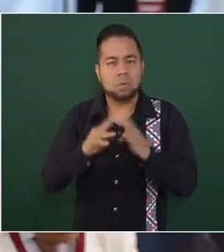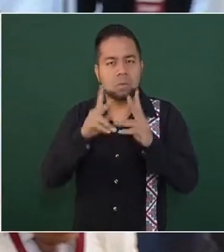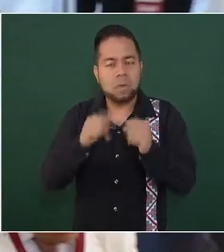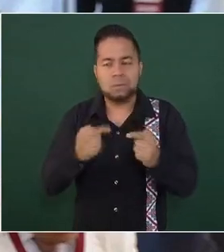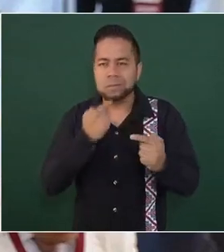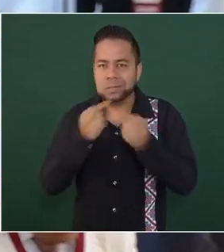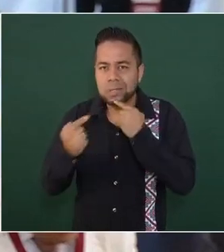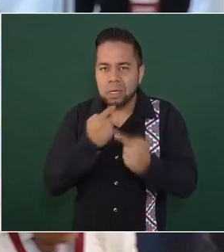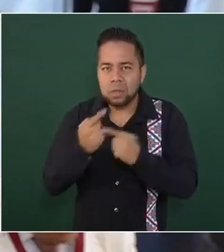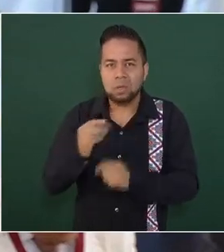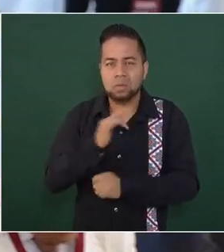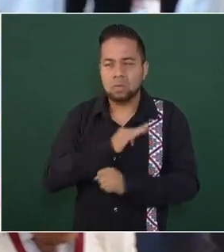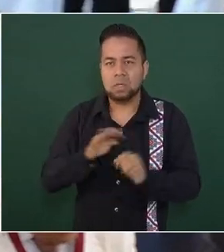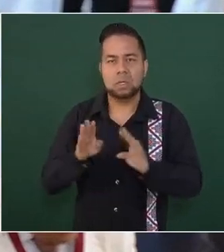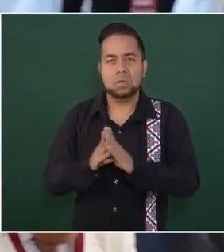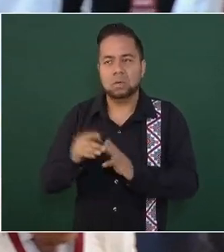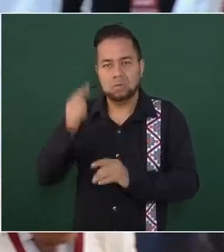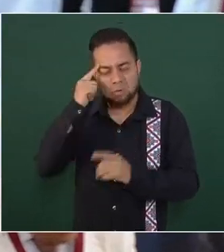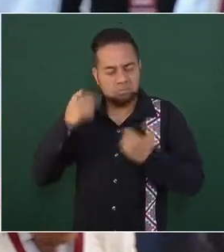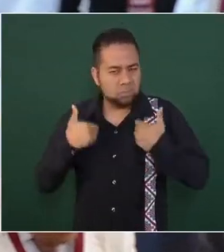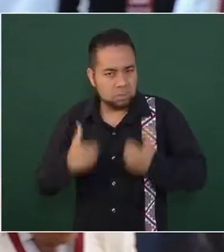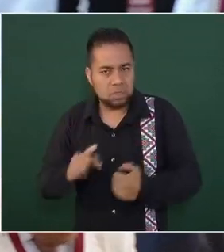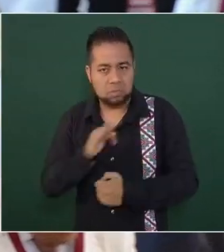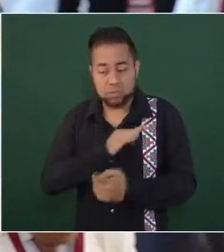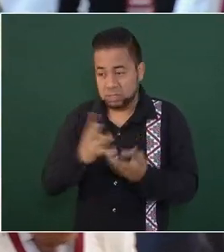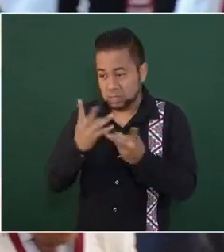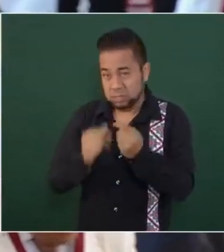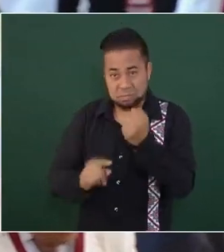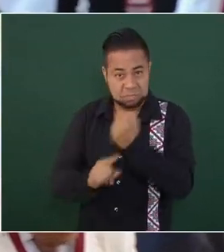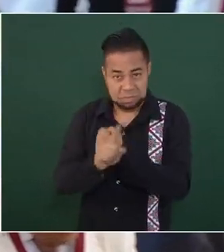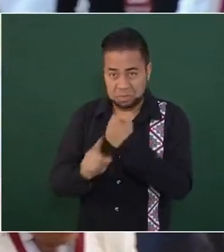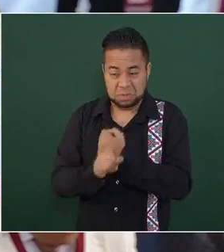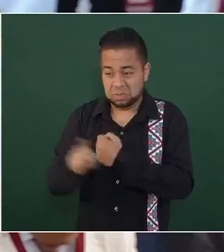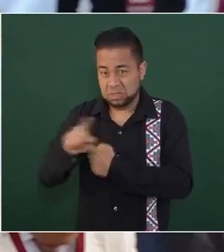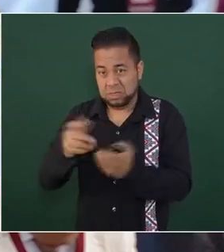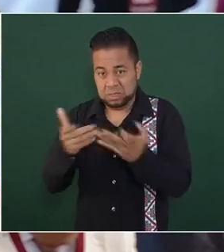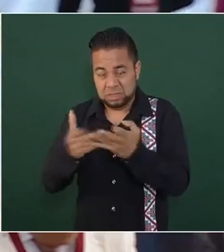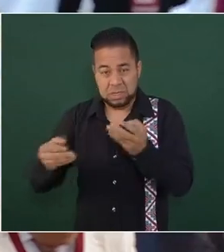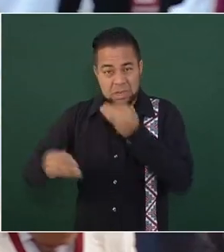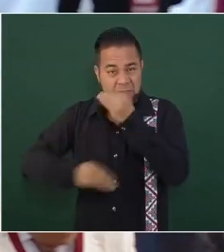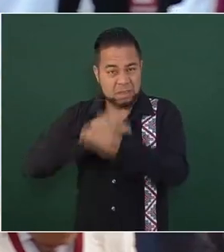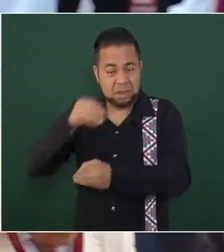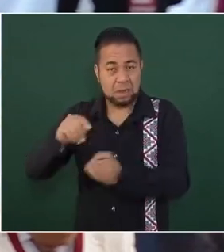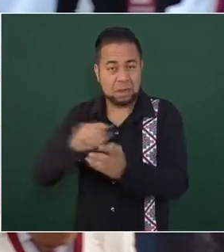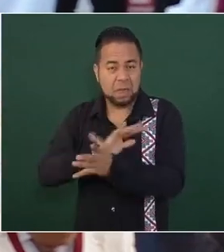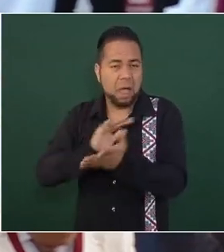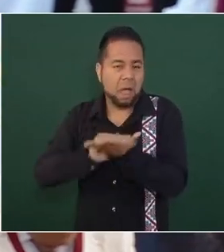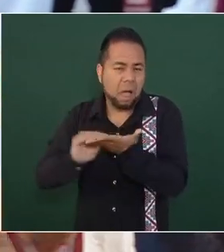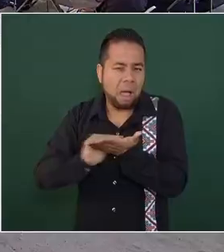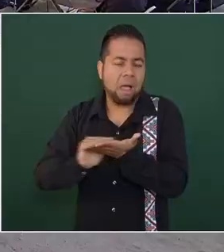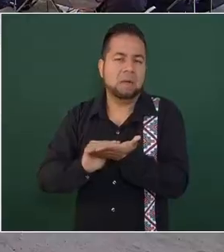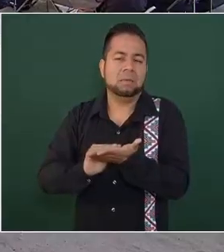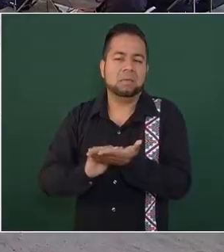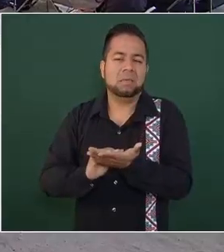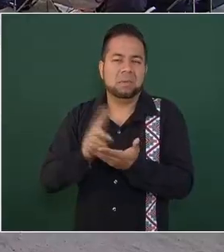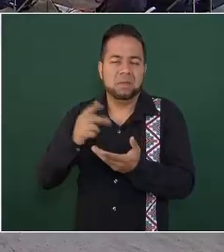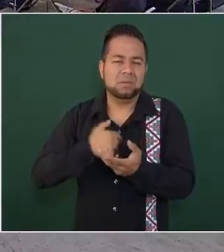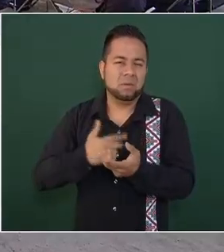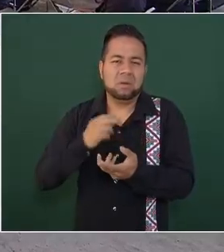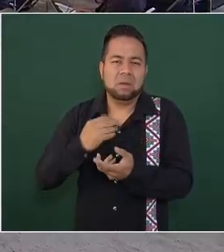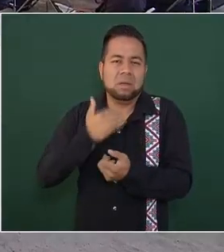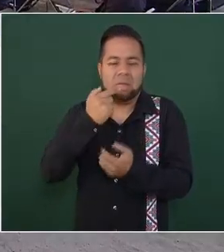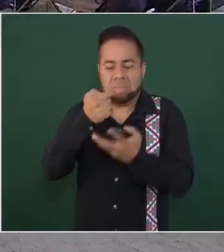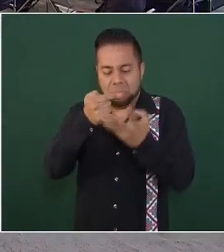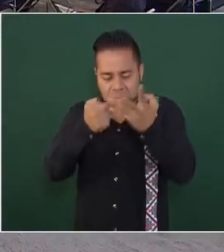diálogo de la concientización se puedan resolver los conflictos agrarios en Oaxaca digo enumerarlos serían no